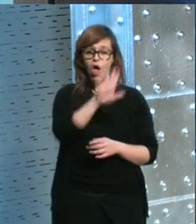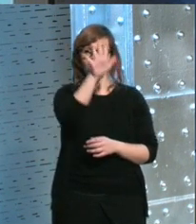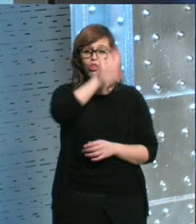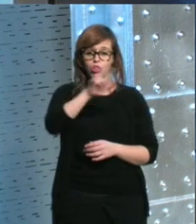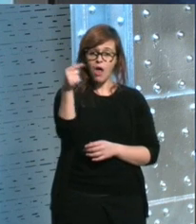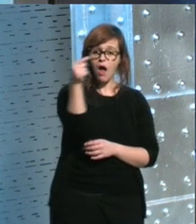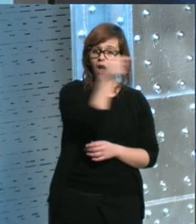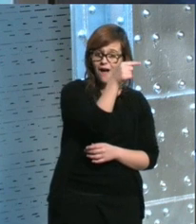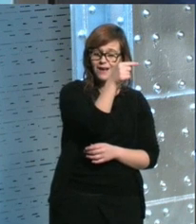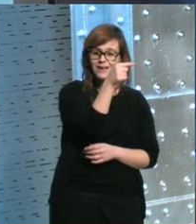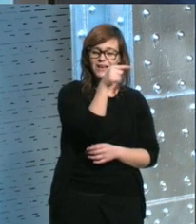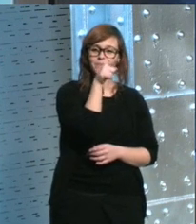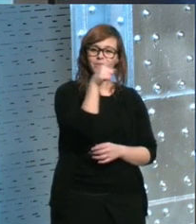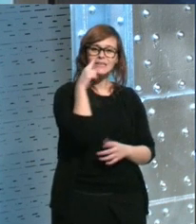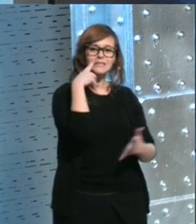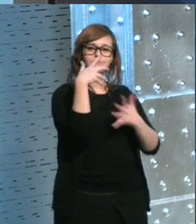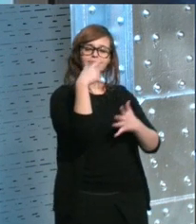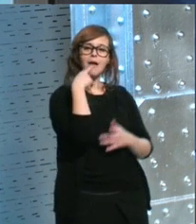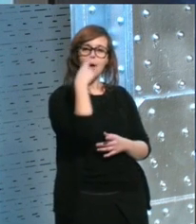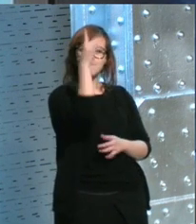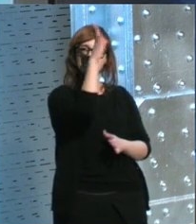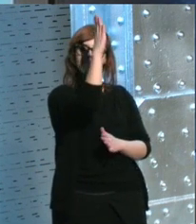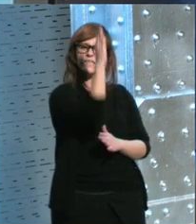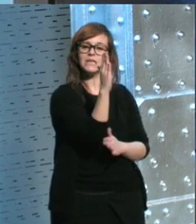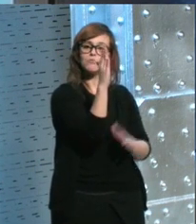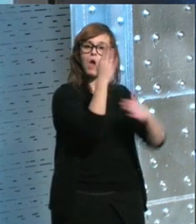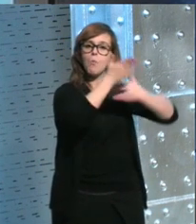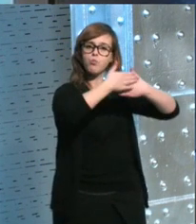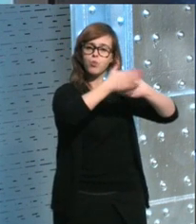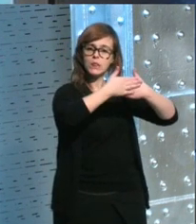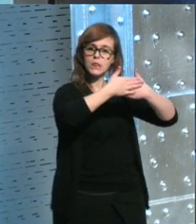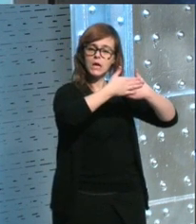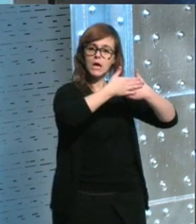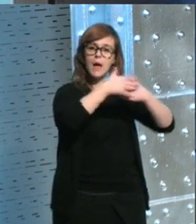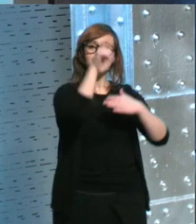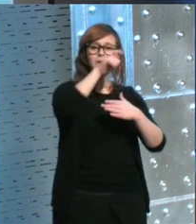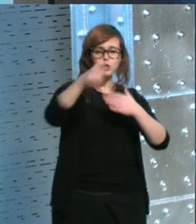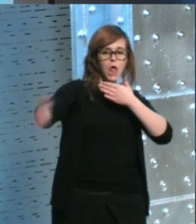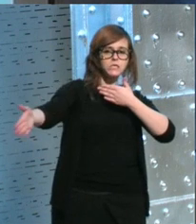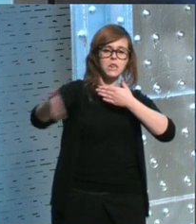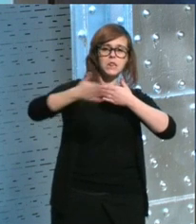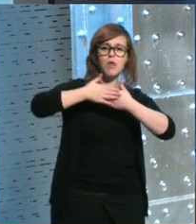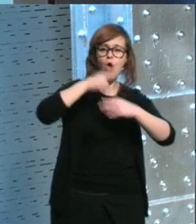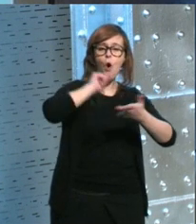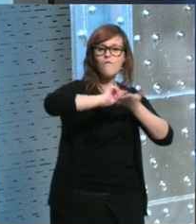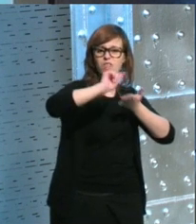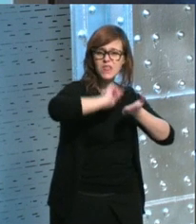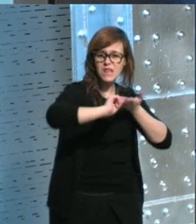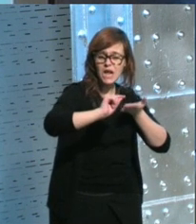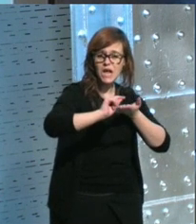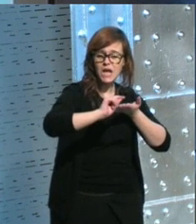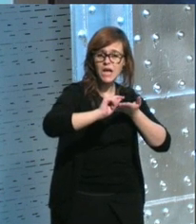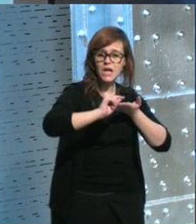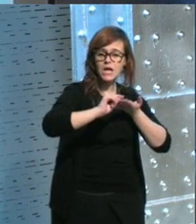ven la línea vertical a la izquierda es una puerta. La gente está encerrada en una oficina. ¿Por qué?